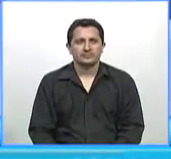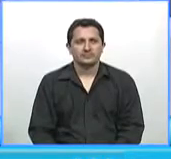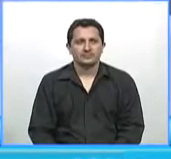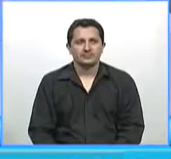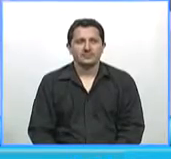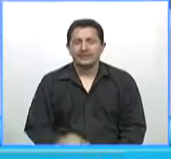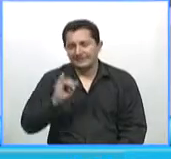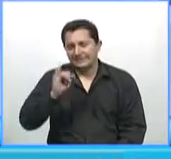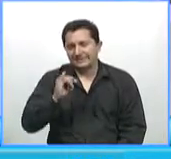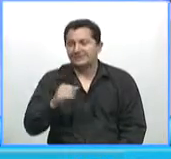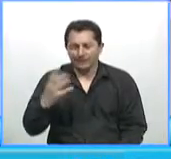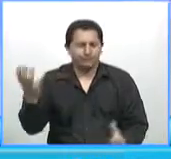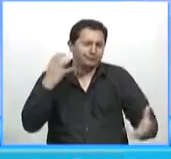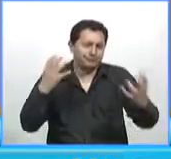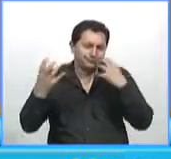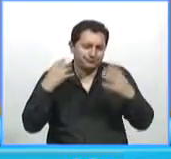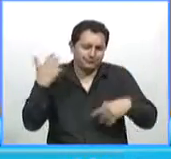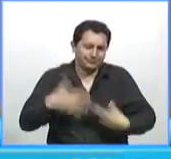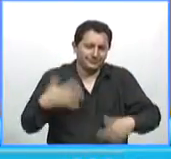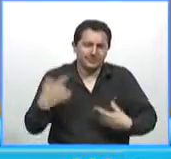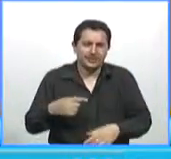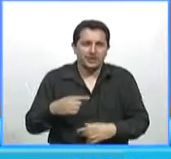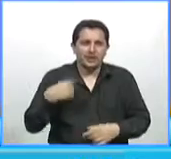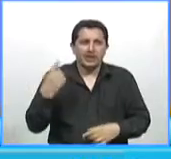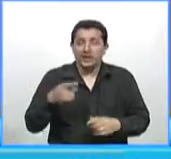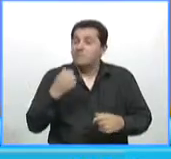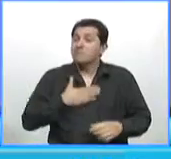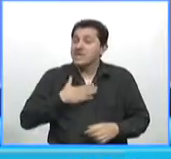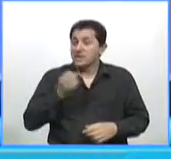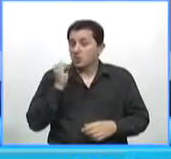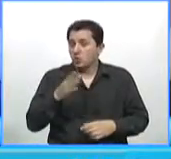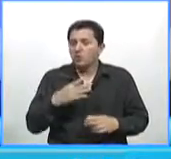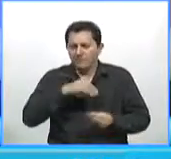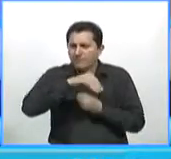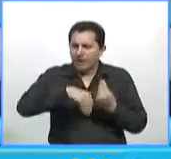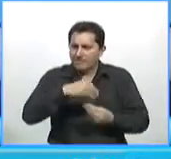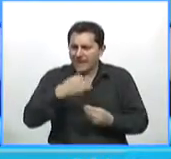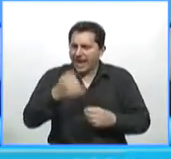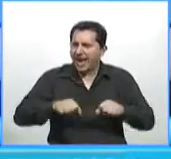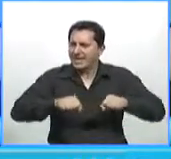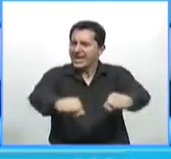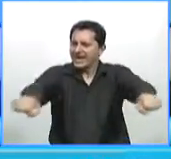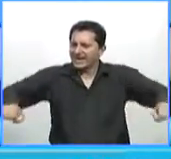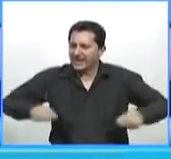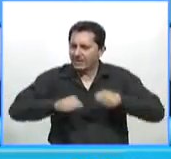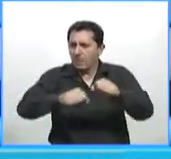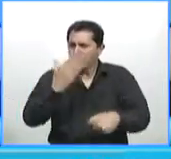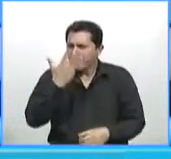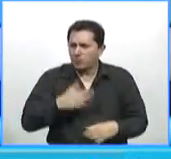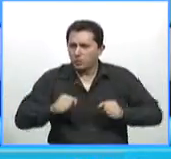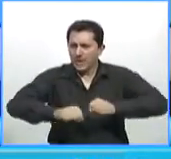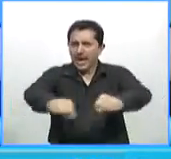No, voy a contar si me gastaron. Nosotros remamos en mi club, sí. O sea, mi familia tiene. Y me gusta